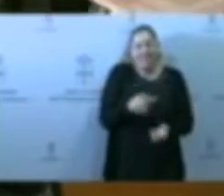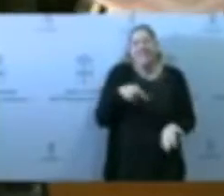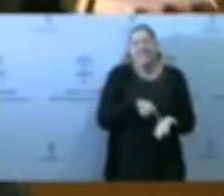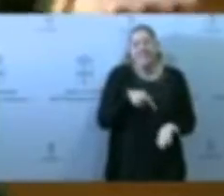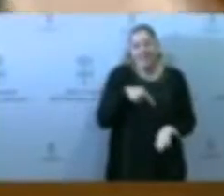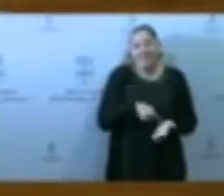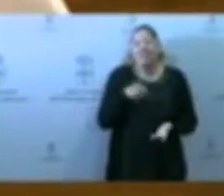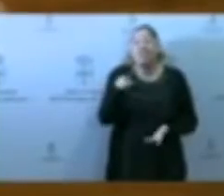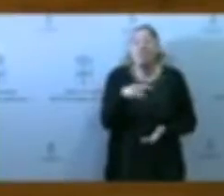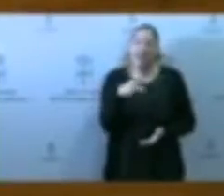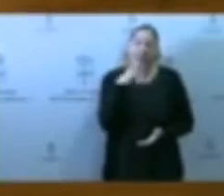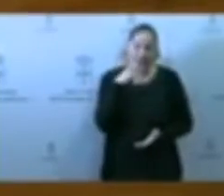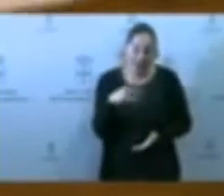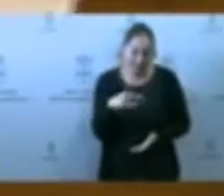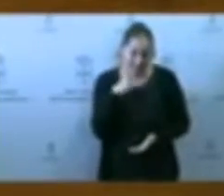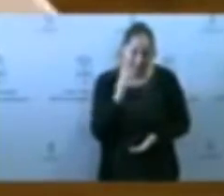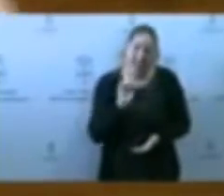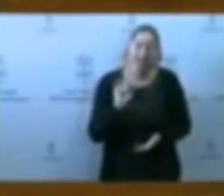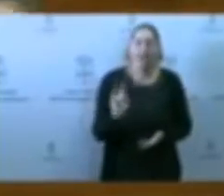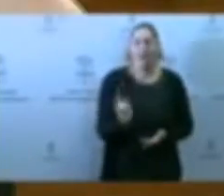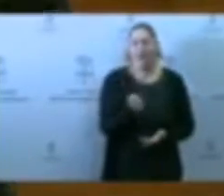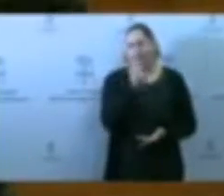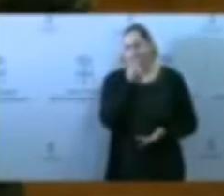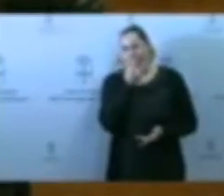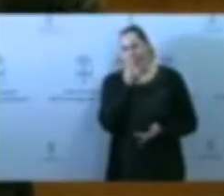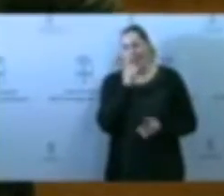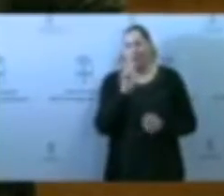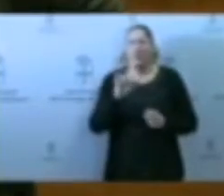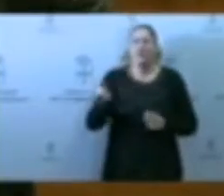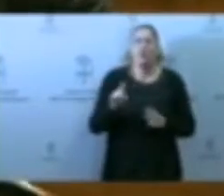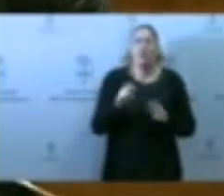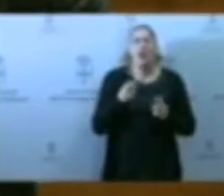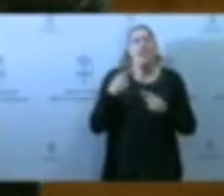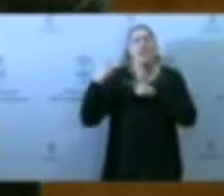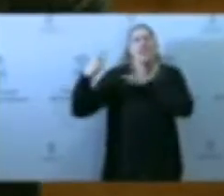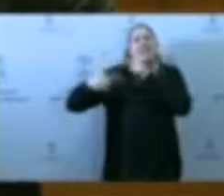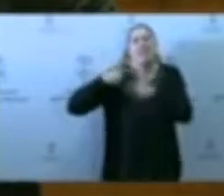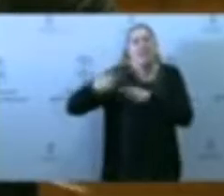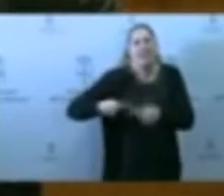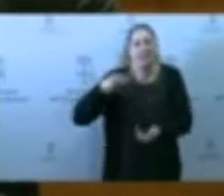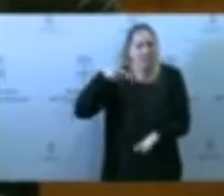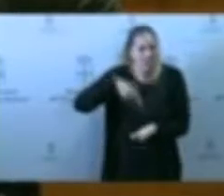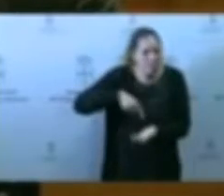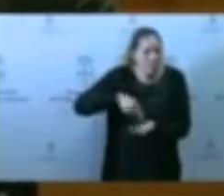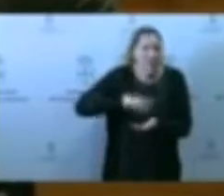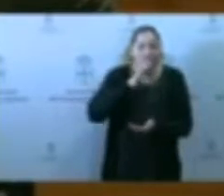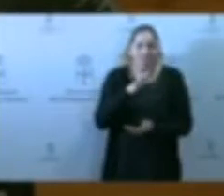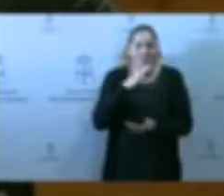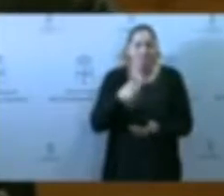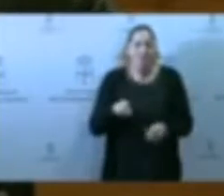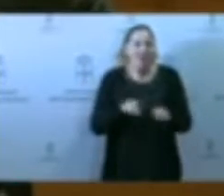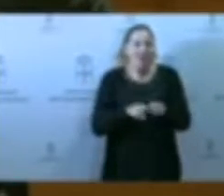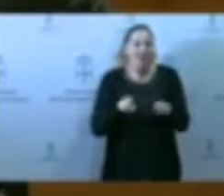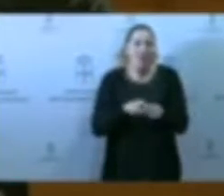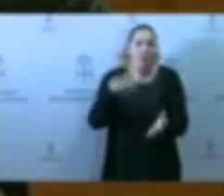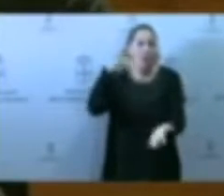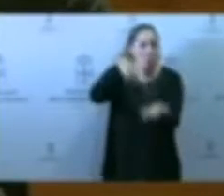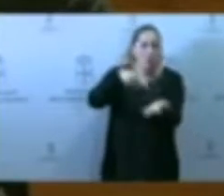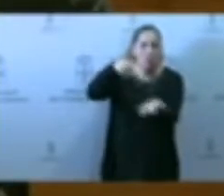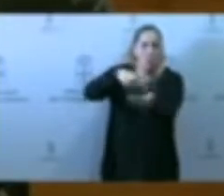una risa tremenda el error del salto, el impuesto de sucesiones, claro, porque le causa risa sangrar a los asturianos a impuestos. A mí